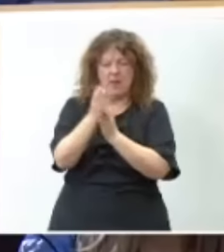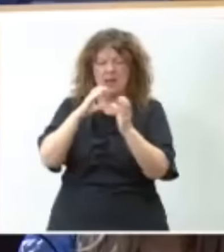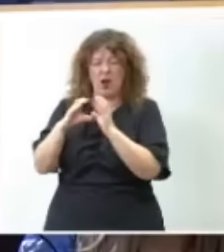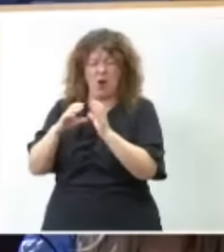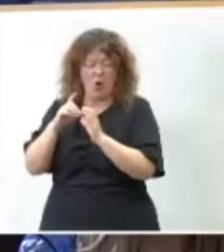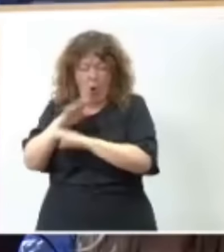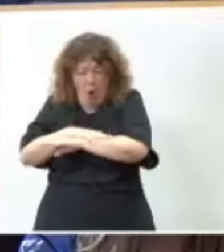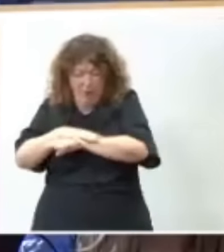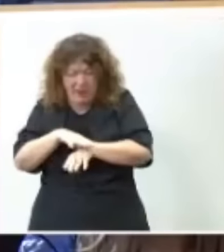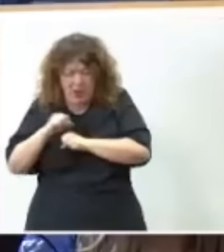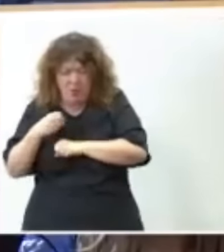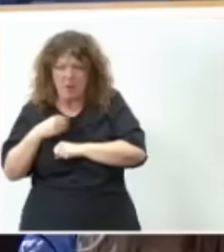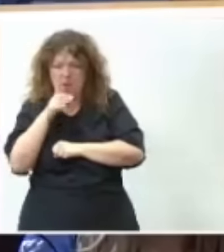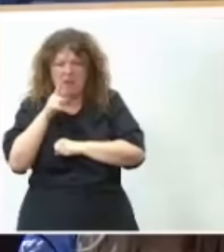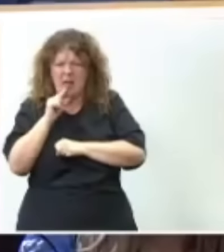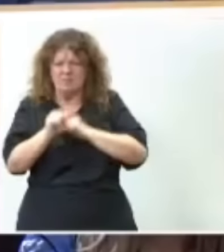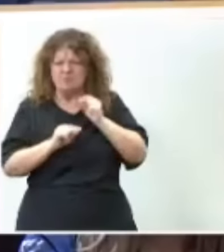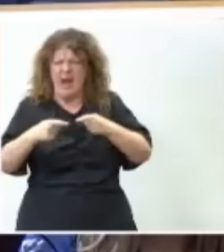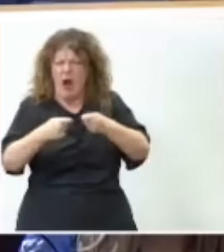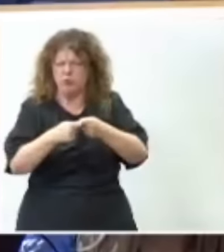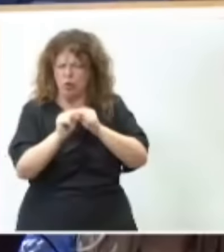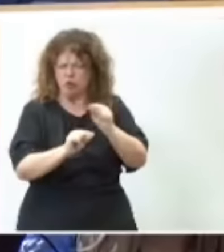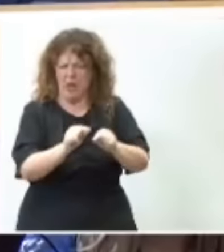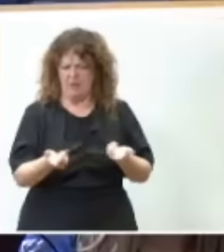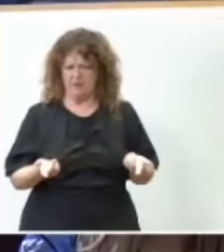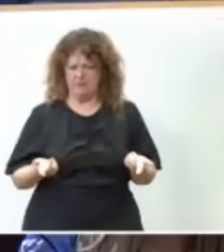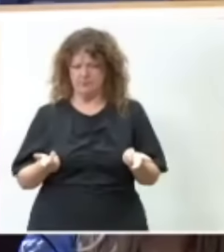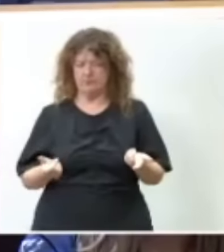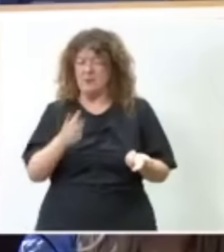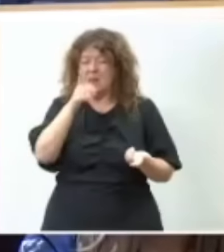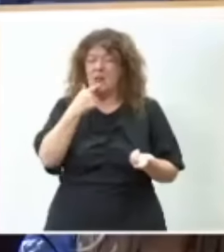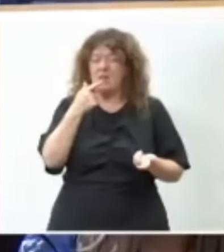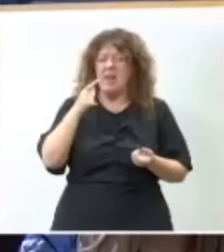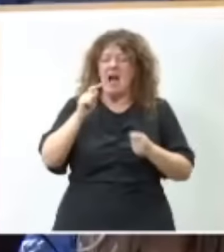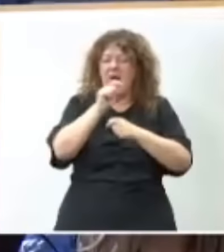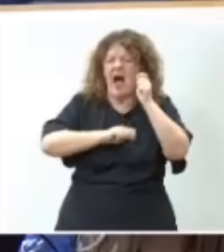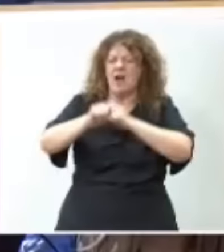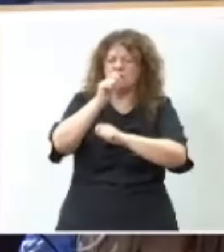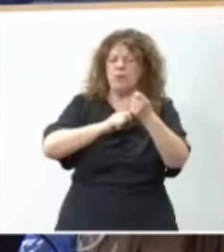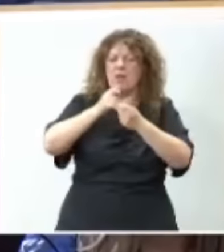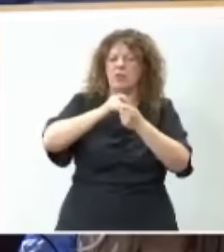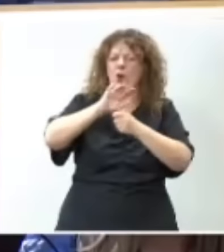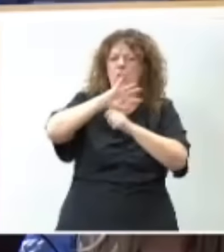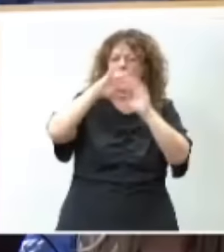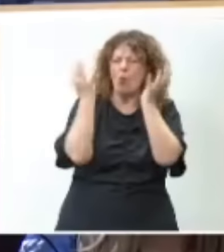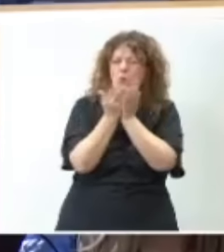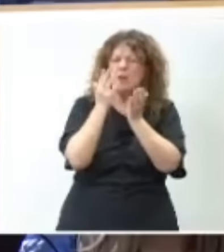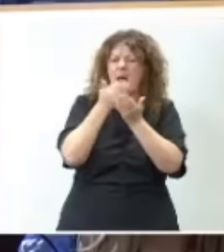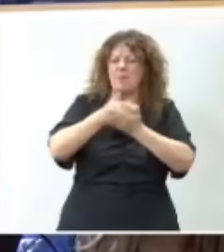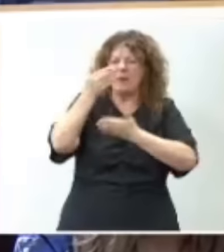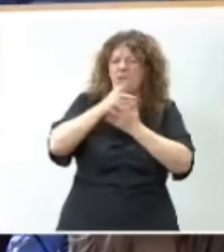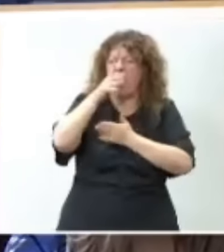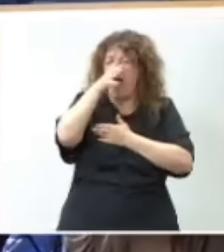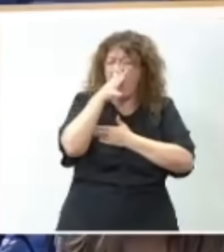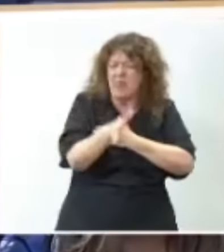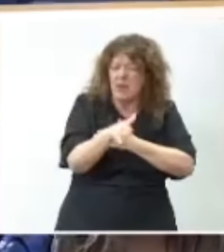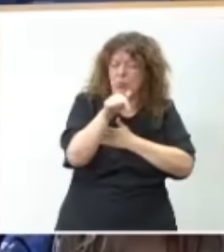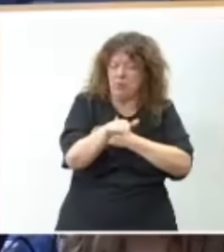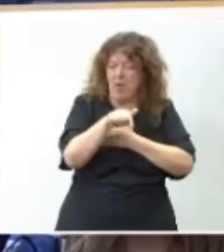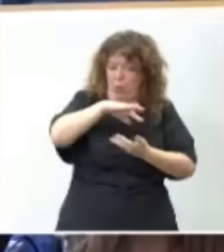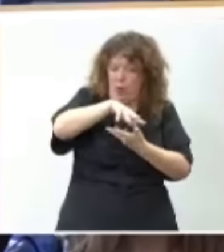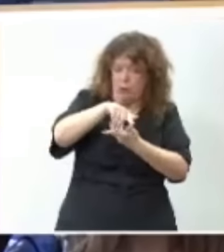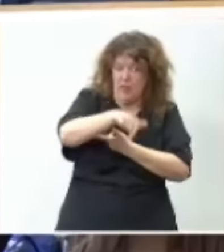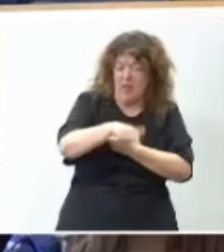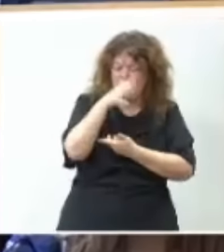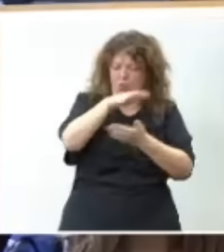Gobierno, sino su autopsia. La Asociación Mundial de Periódicos y Editores de Noticias ha denunciado en un